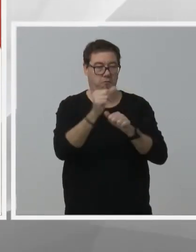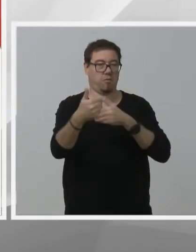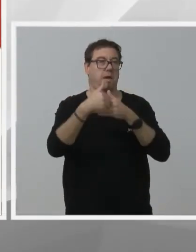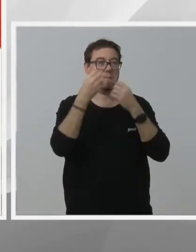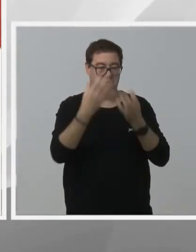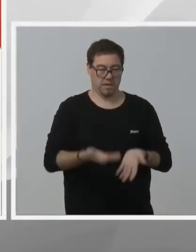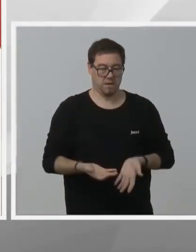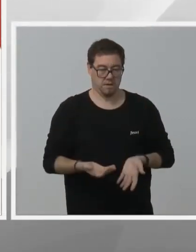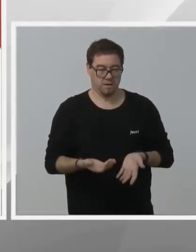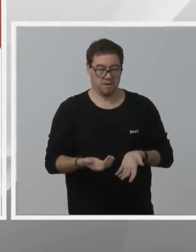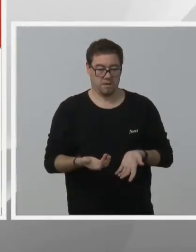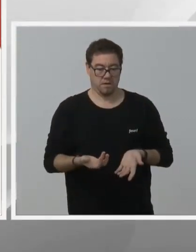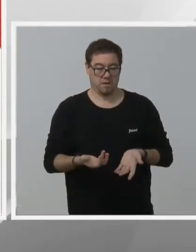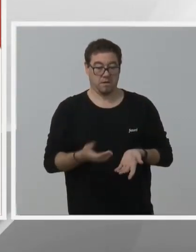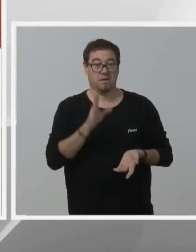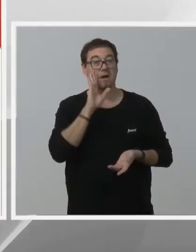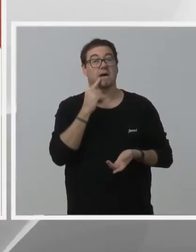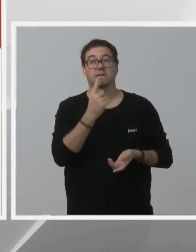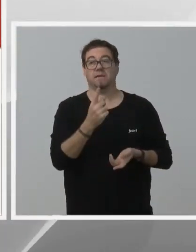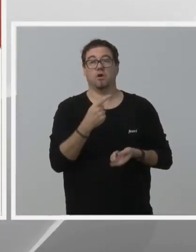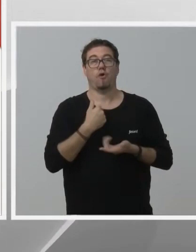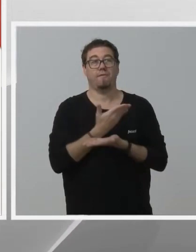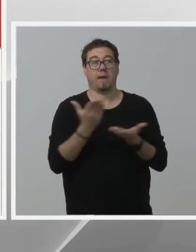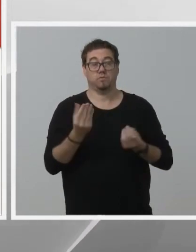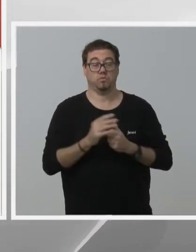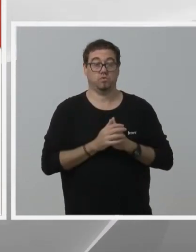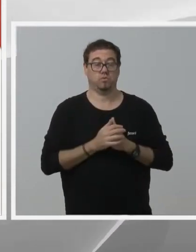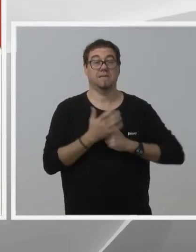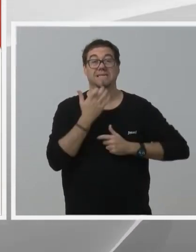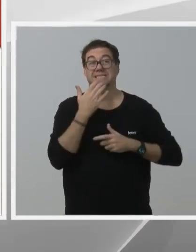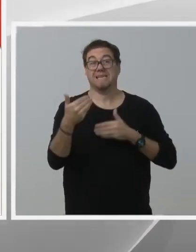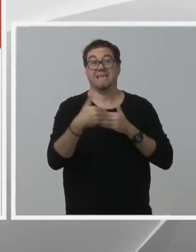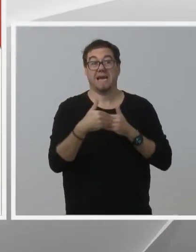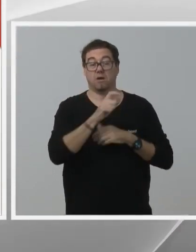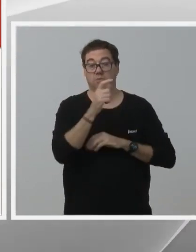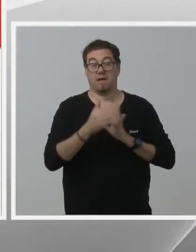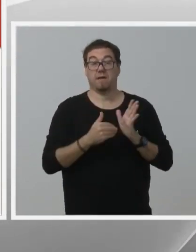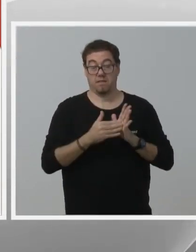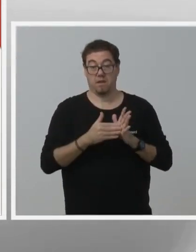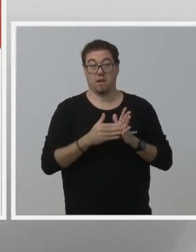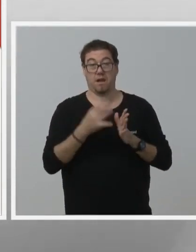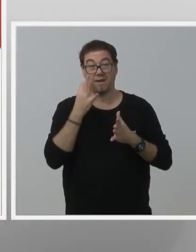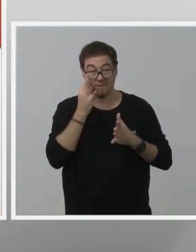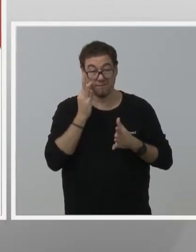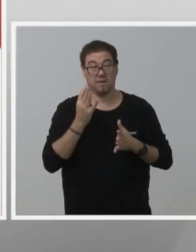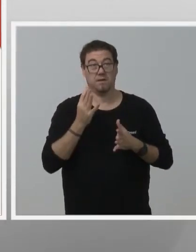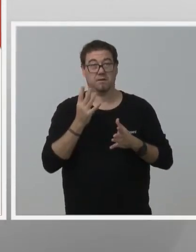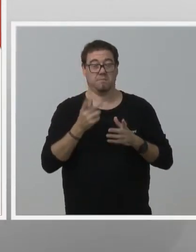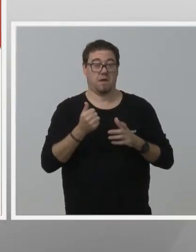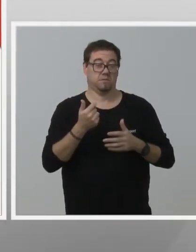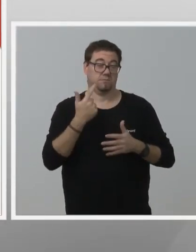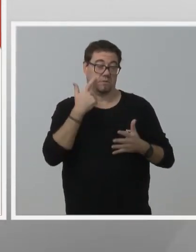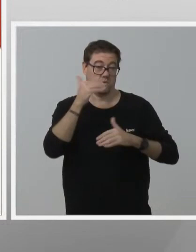lleguen y, bueno, como te digo, no confiamos mucho. Ahora, si llegan, desde luego, la Comunidad Valenciana, que es la realmente infrafinanciada y no